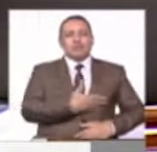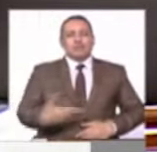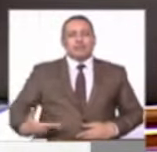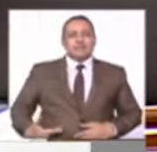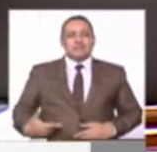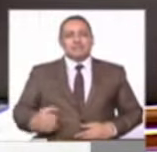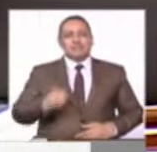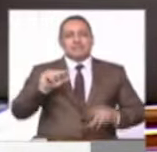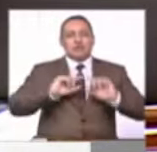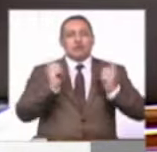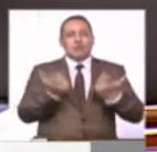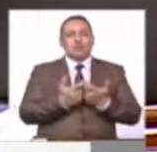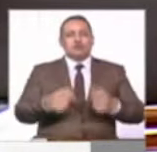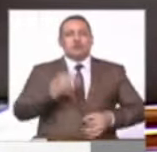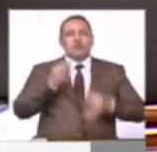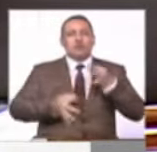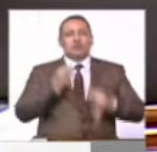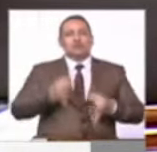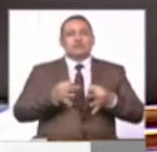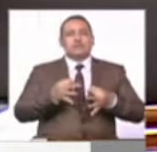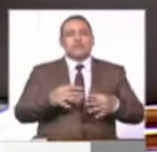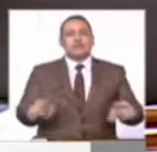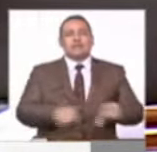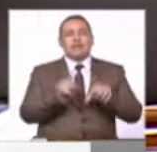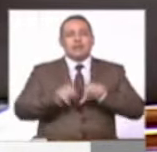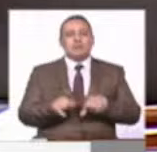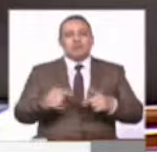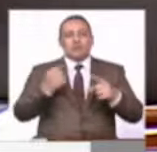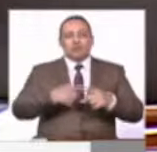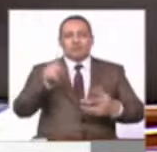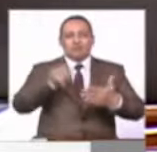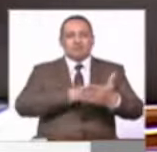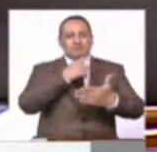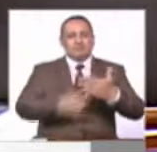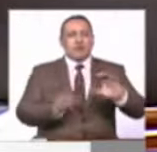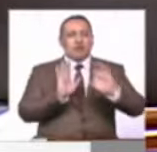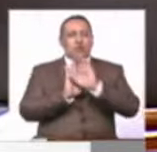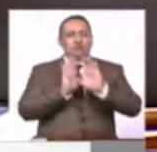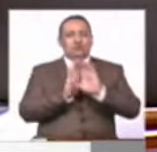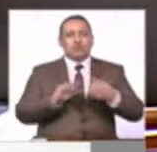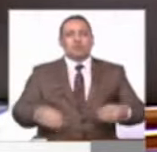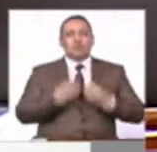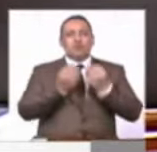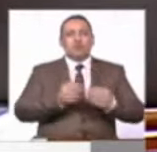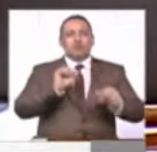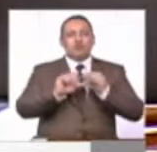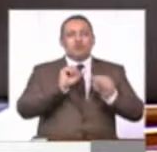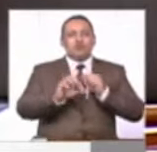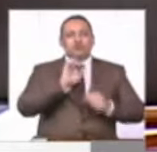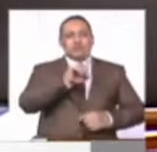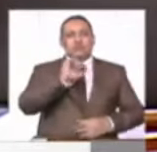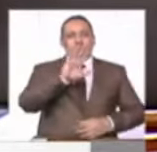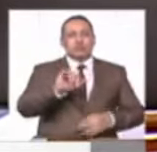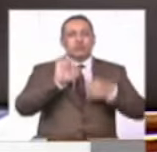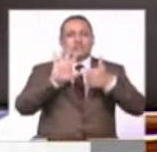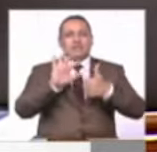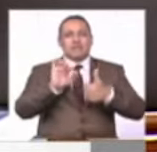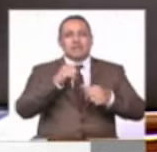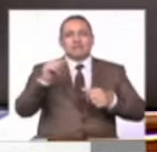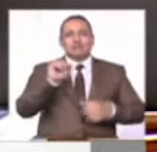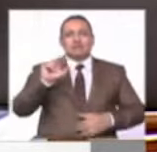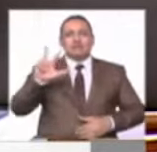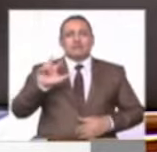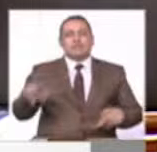junta Nacional de Justicia por infracción con constitucional de los artículos 156 inciso